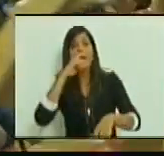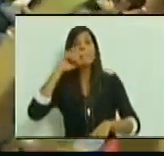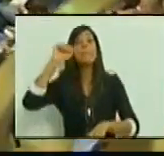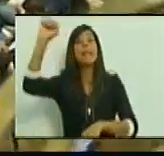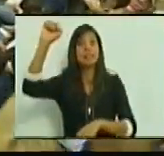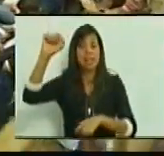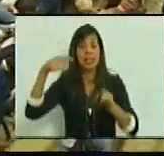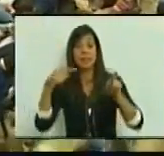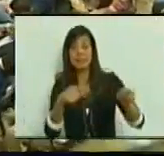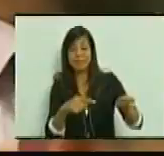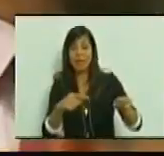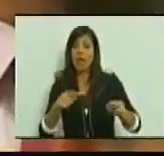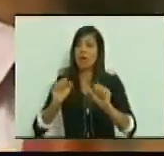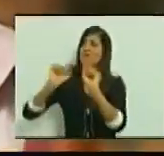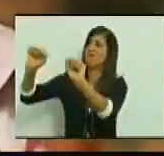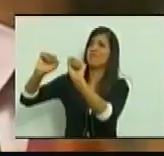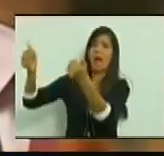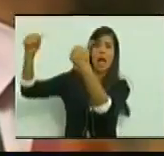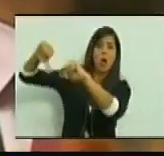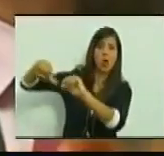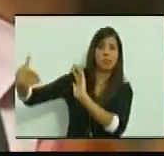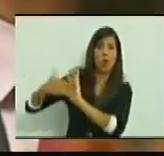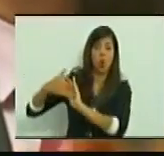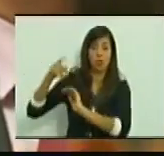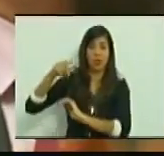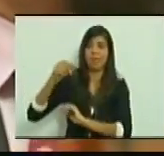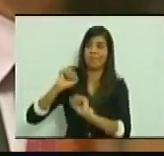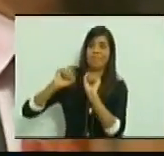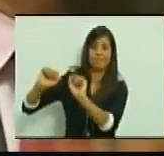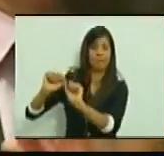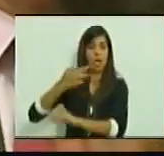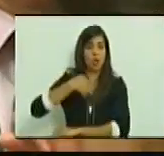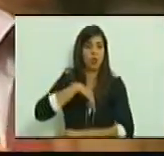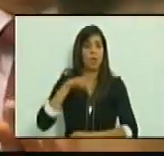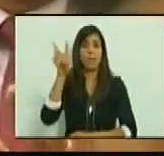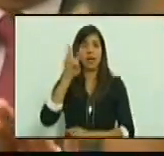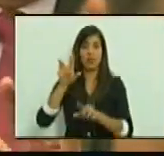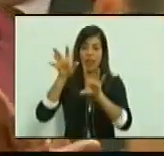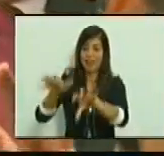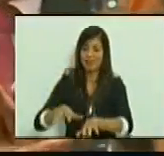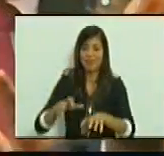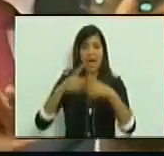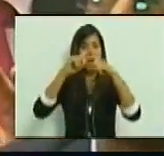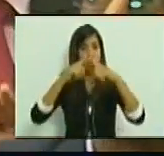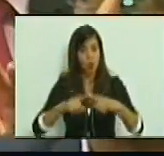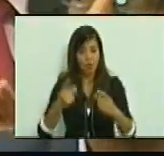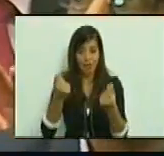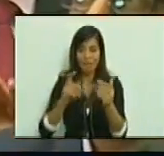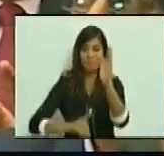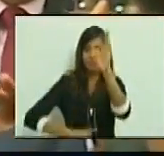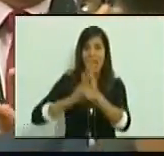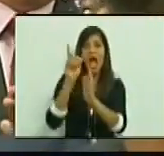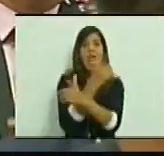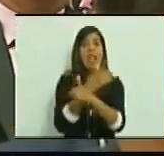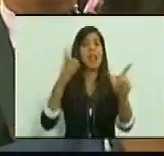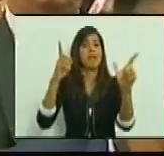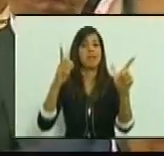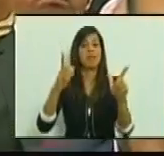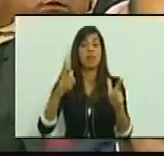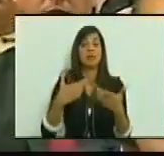guerra económica y la construcción de nuestro modelo económico productivo. Es todo, compañera